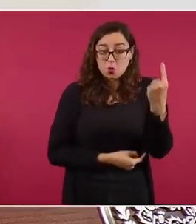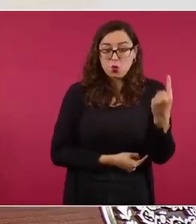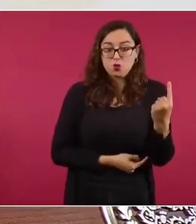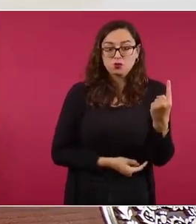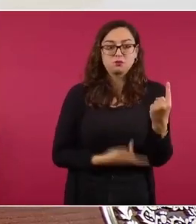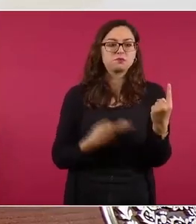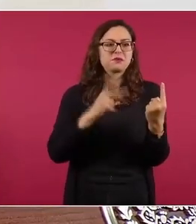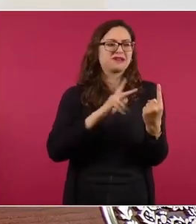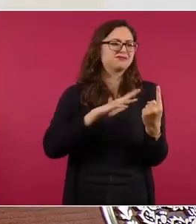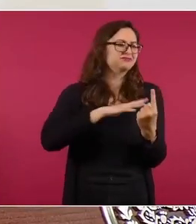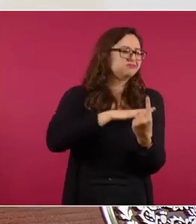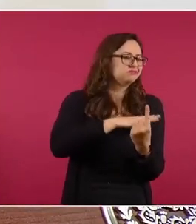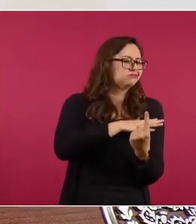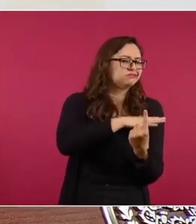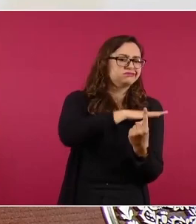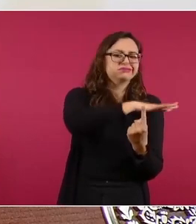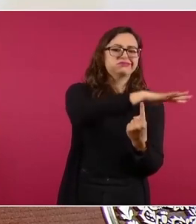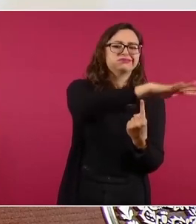el medio